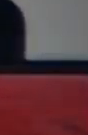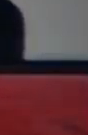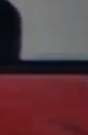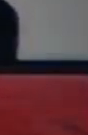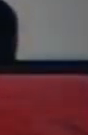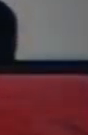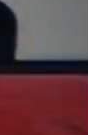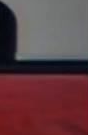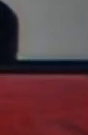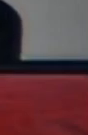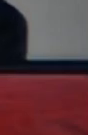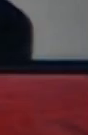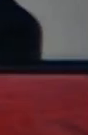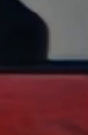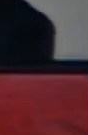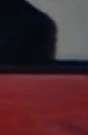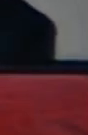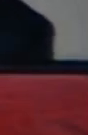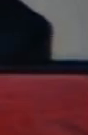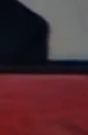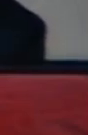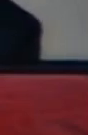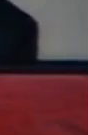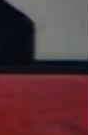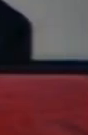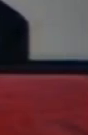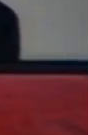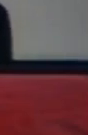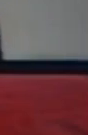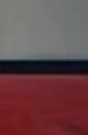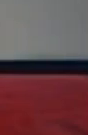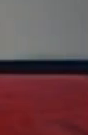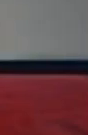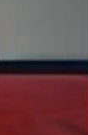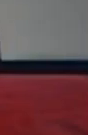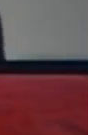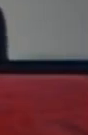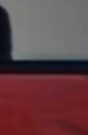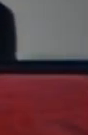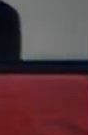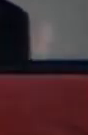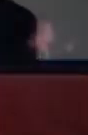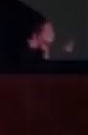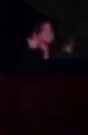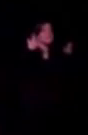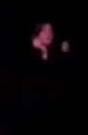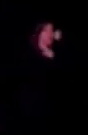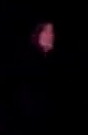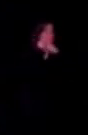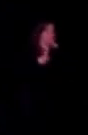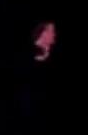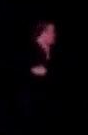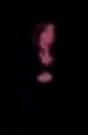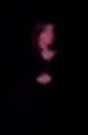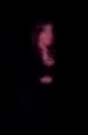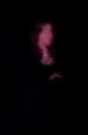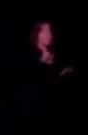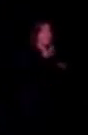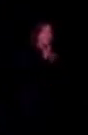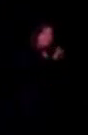académicos como útiles para la producción, frente o junto con una educación